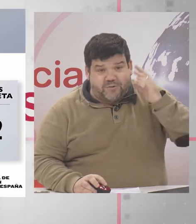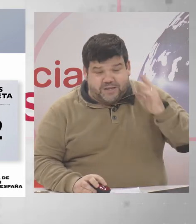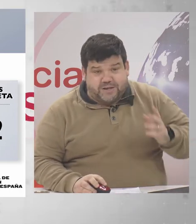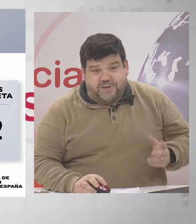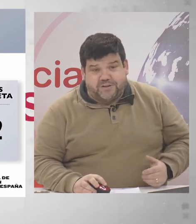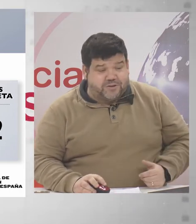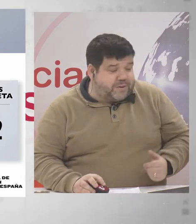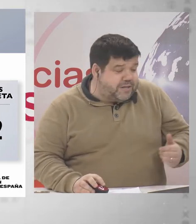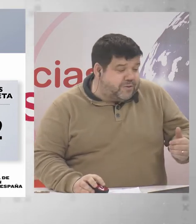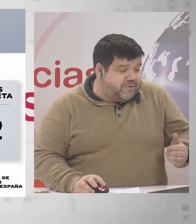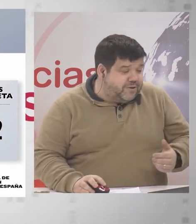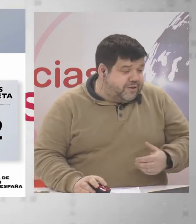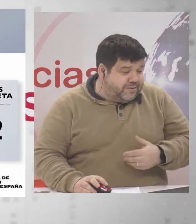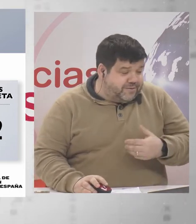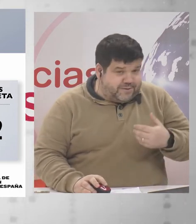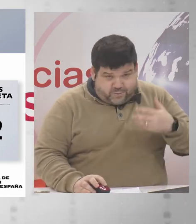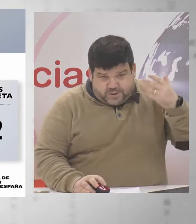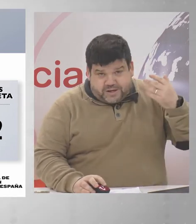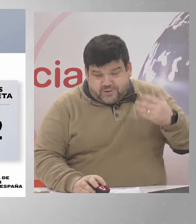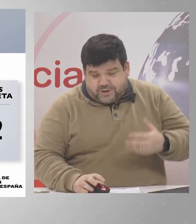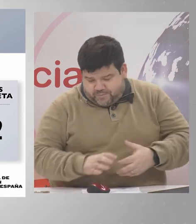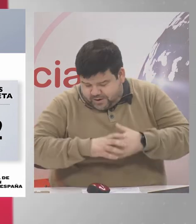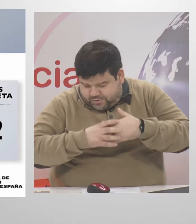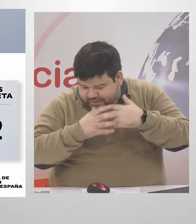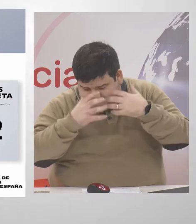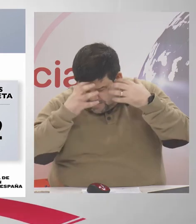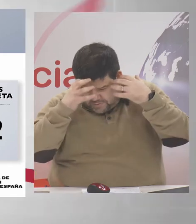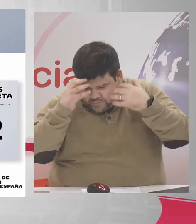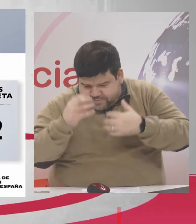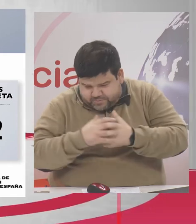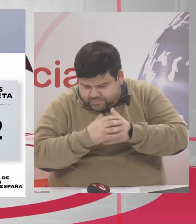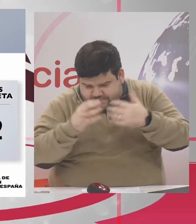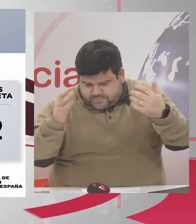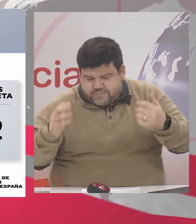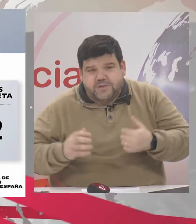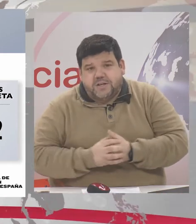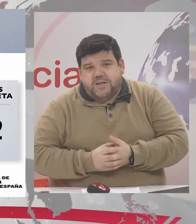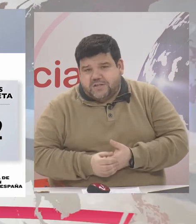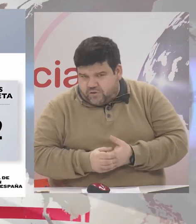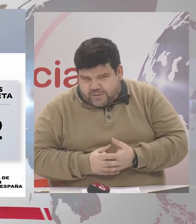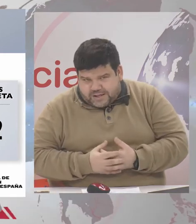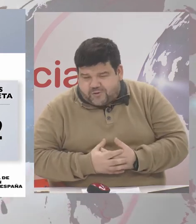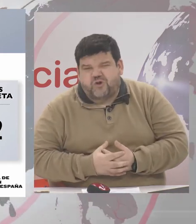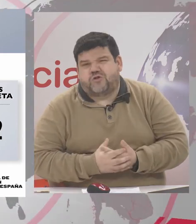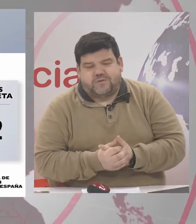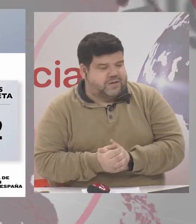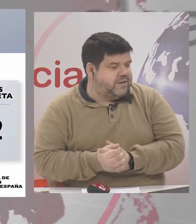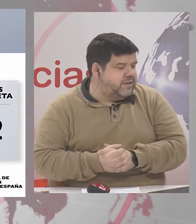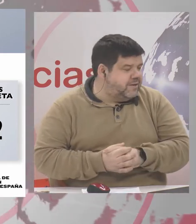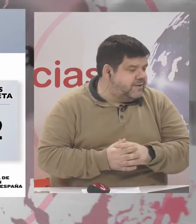semana 900.000 en toda España, pero recuerden eso, que en marzo iba a ser, vamos, se nos iba a quedar